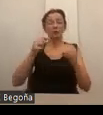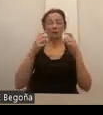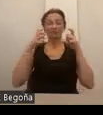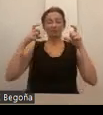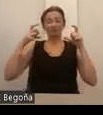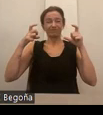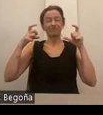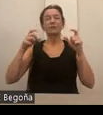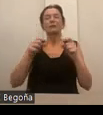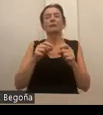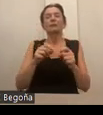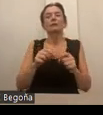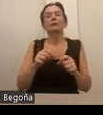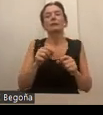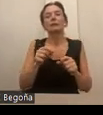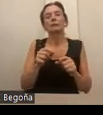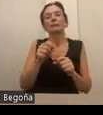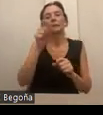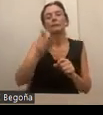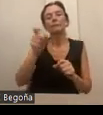con el azúcar, que no tengan criterios de